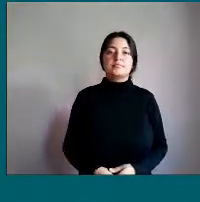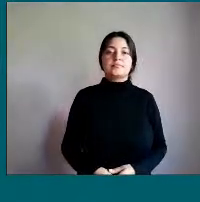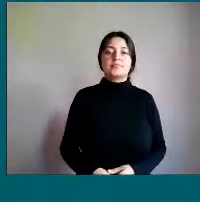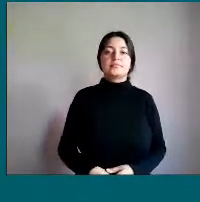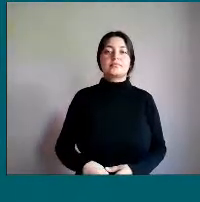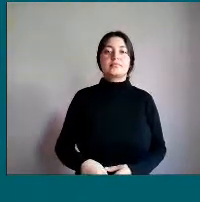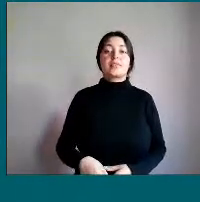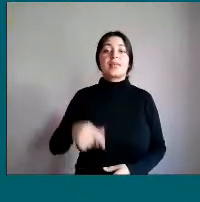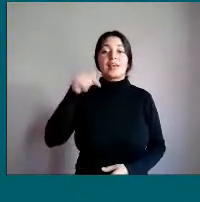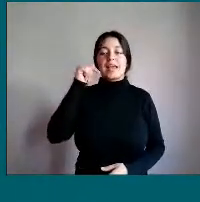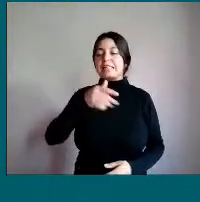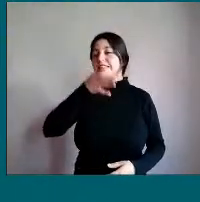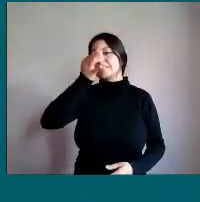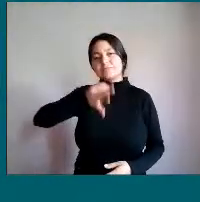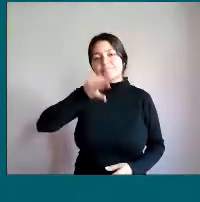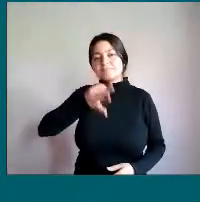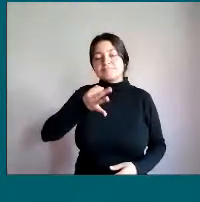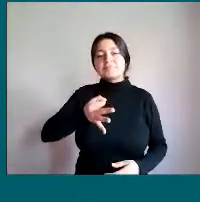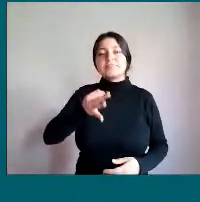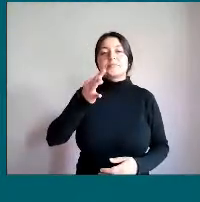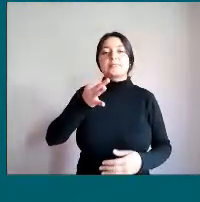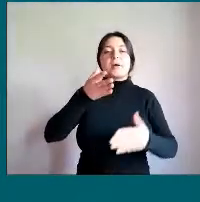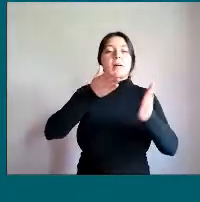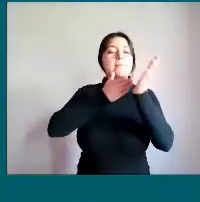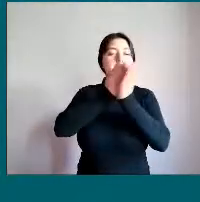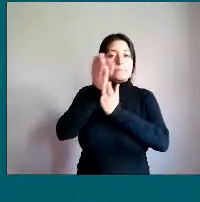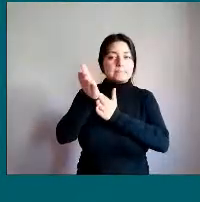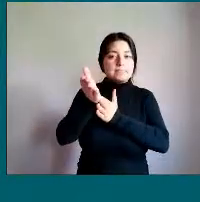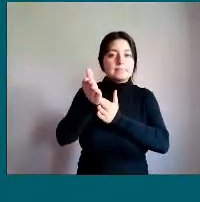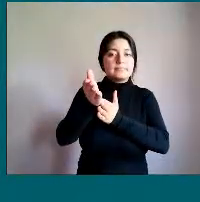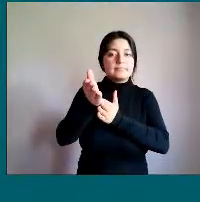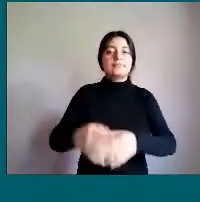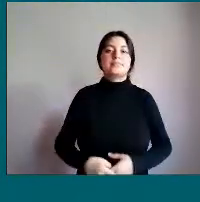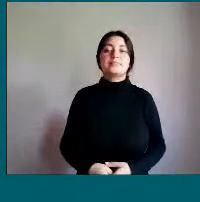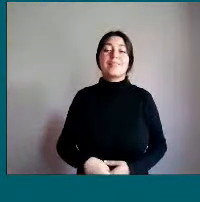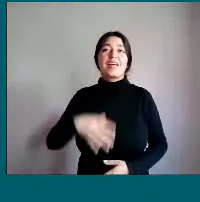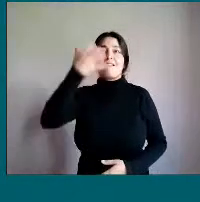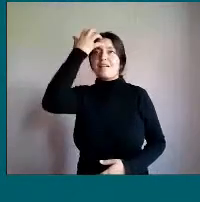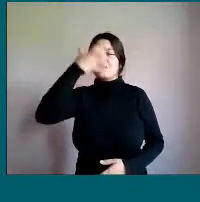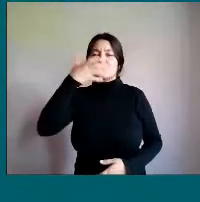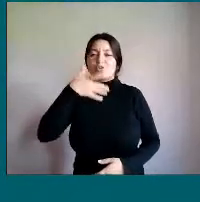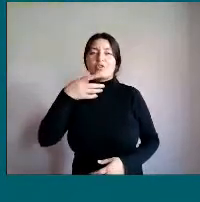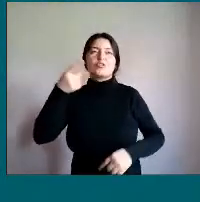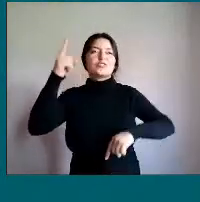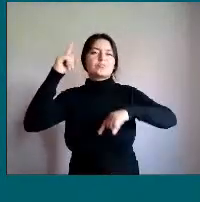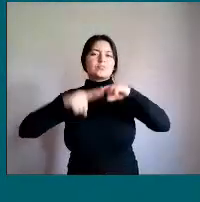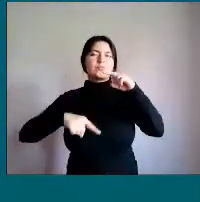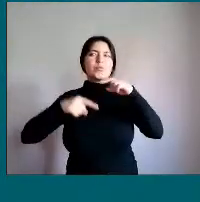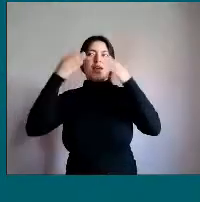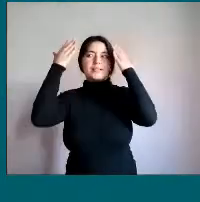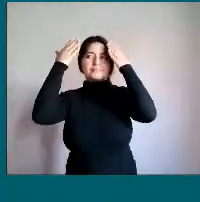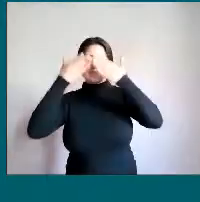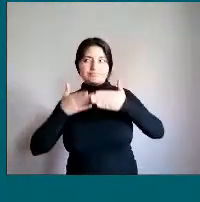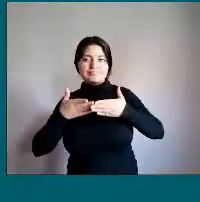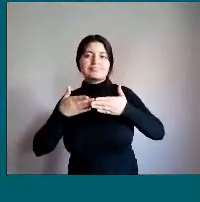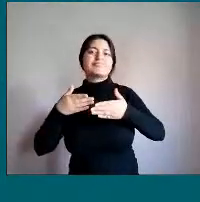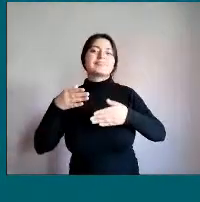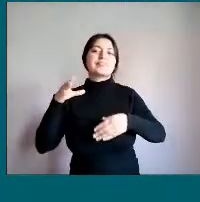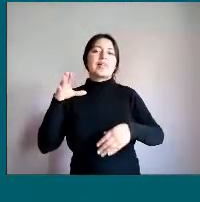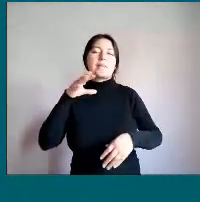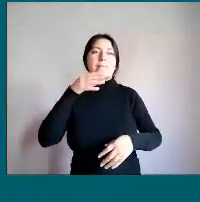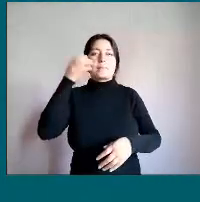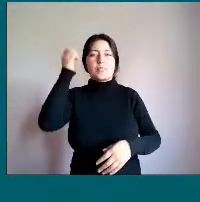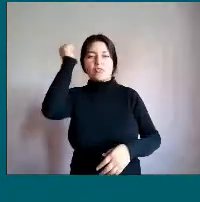todo el proceso de evaluación. La evaluación no puede ser una trampa, no puede ser algo oculto, negro, misterioso. Tiene que